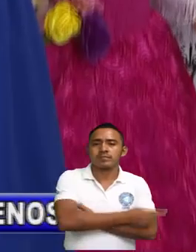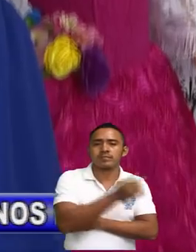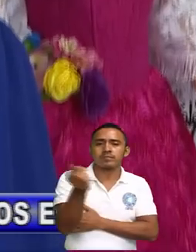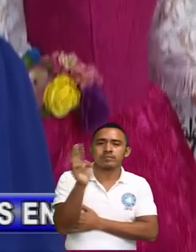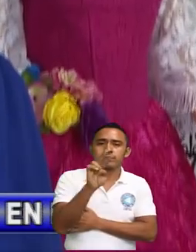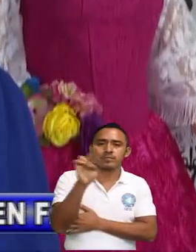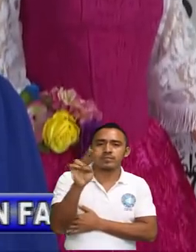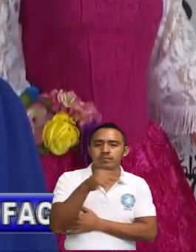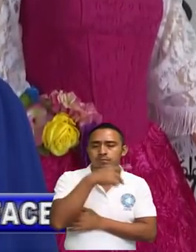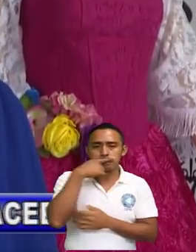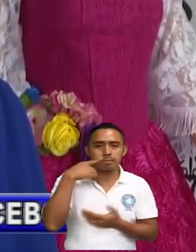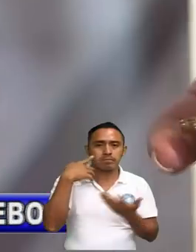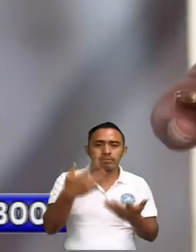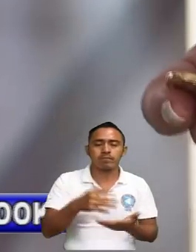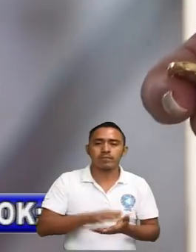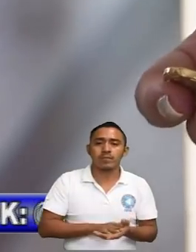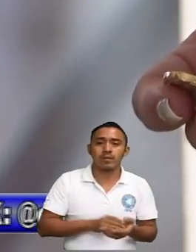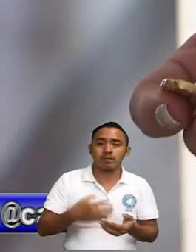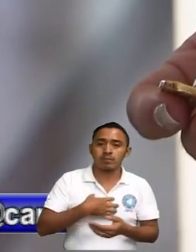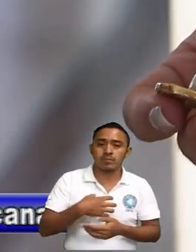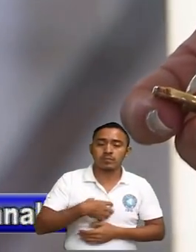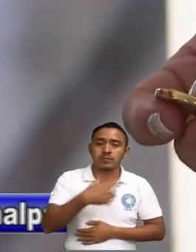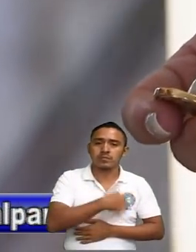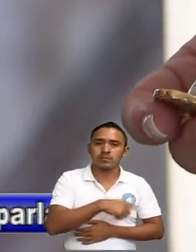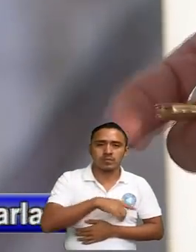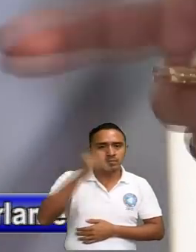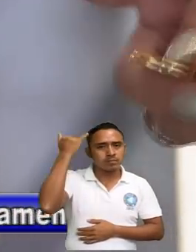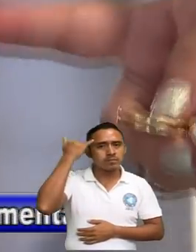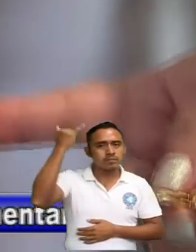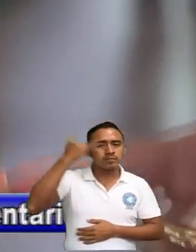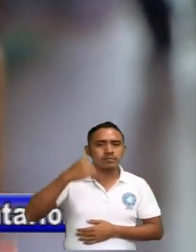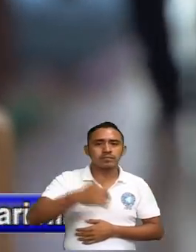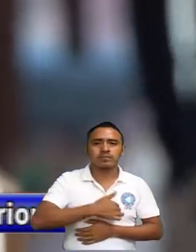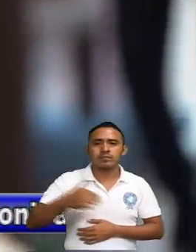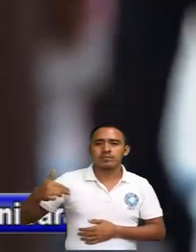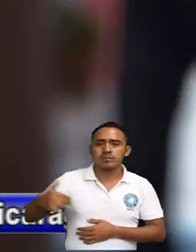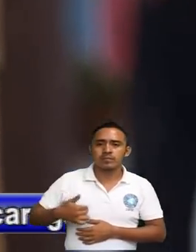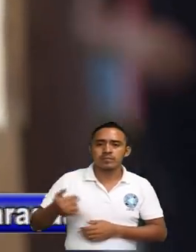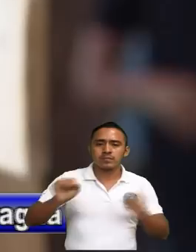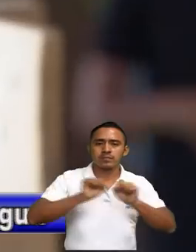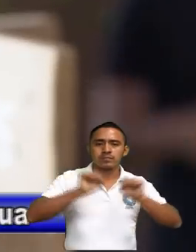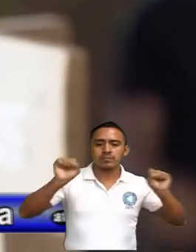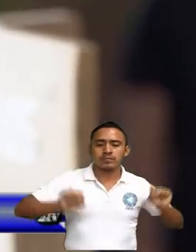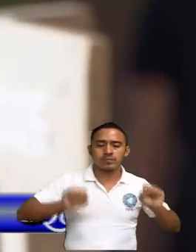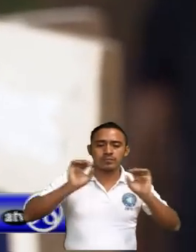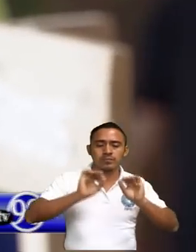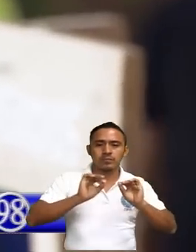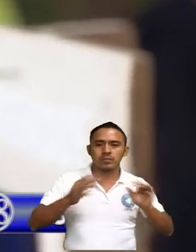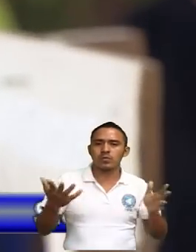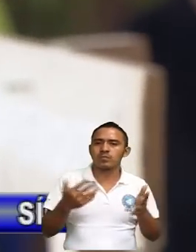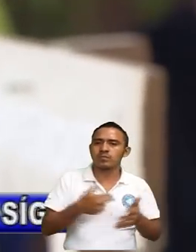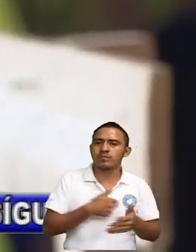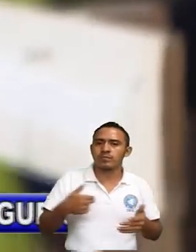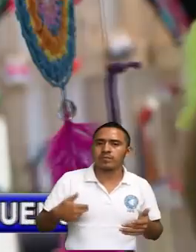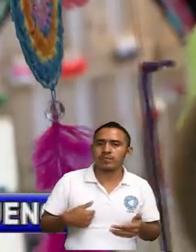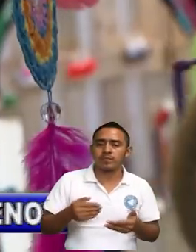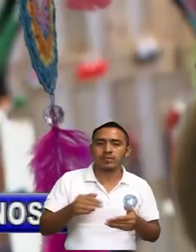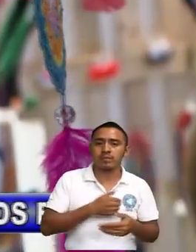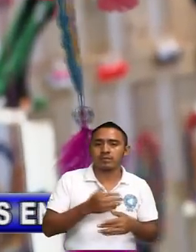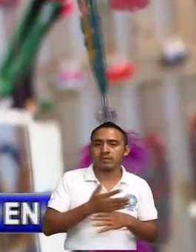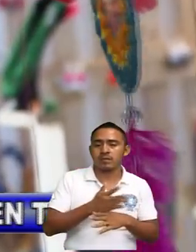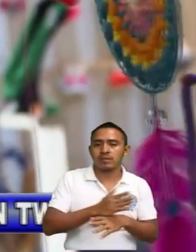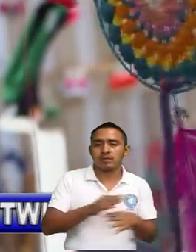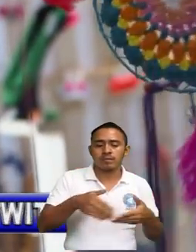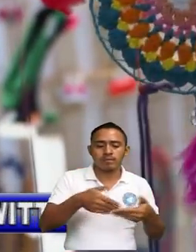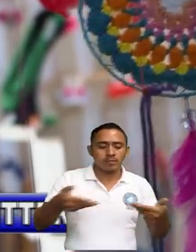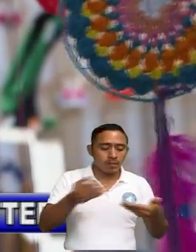de junio, a través de la plataforma de Escuela Creativa, se estará desarrollando un taller gratuito sobre la elaboración de portafolios, con